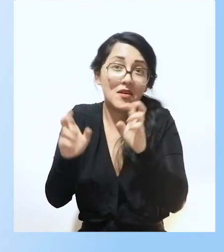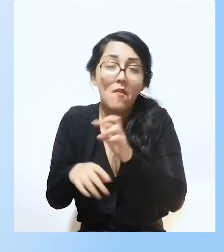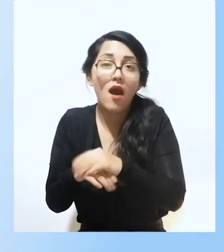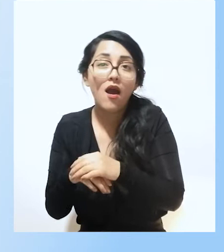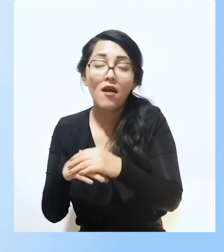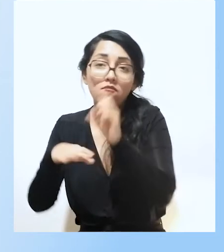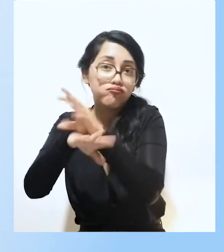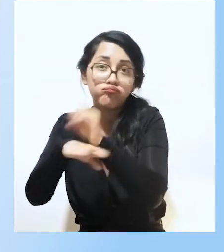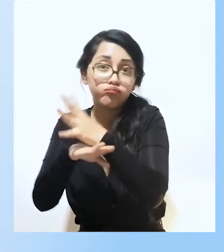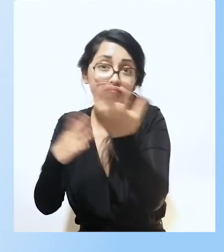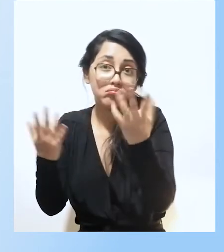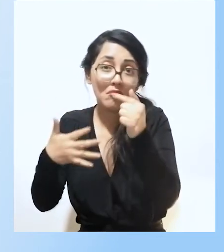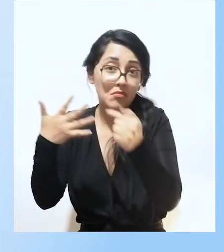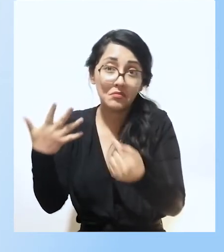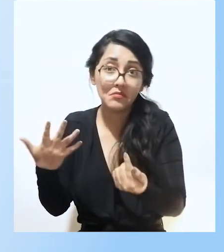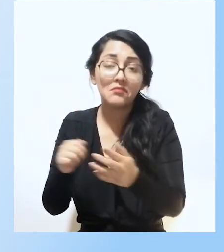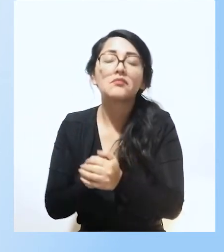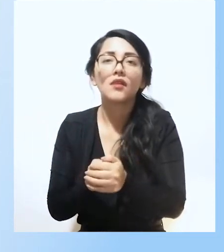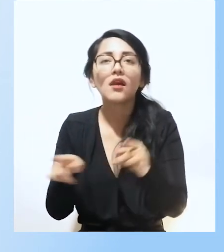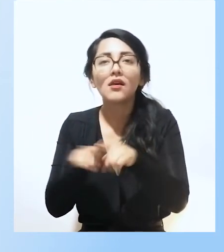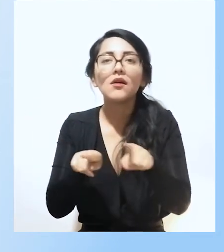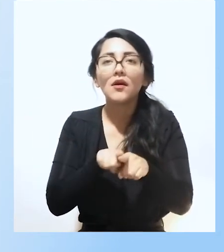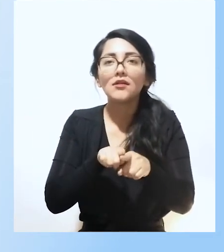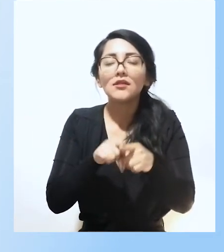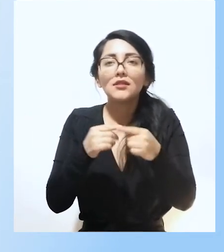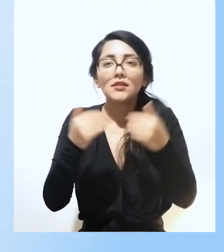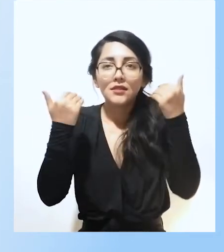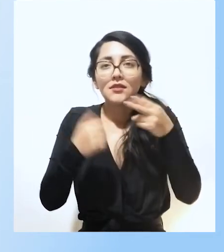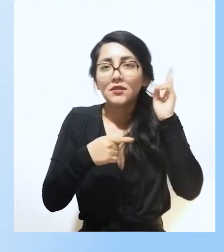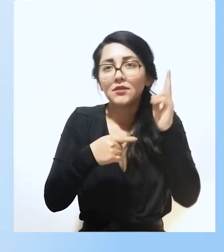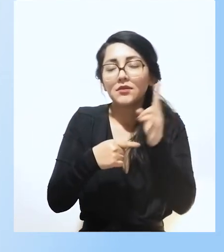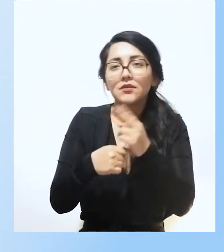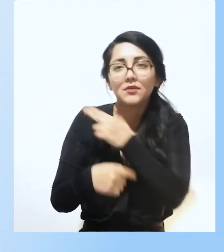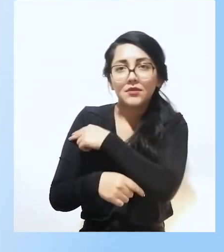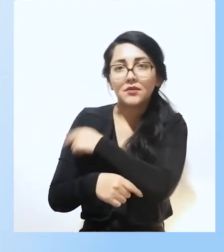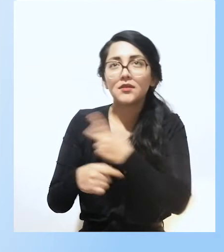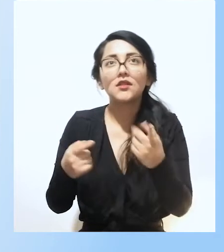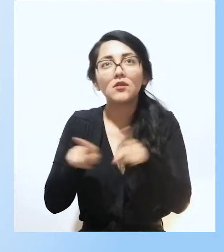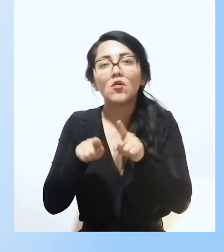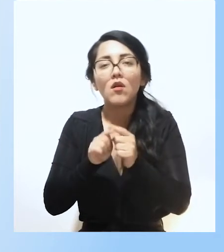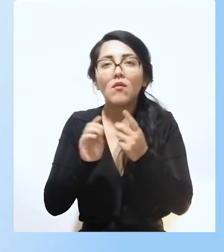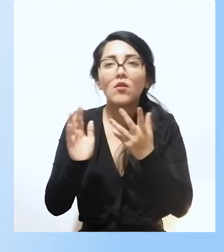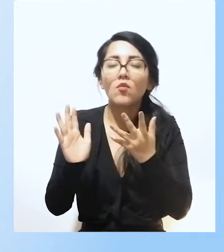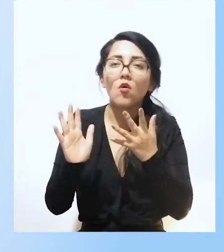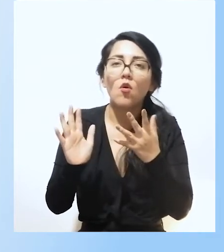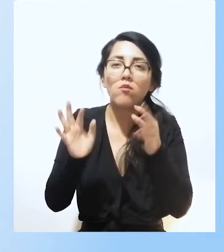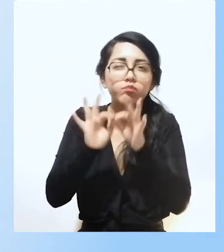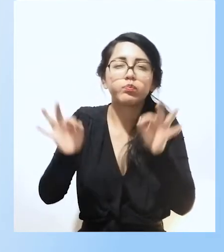Y también procuramos, como he dicho antes, algo fundamental, que es nuevos